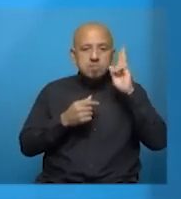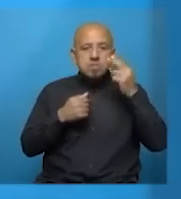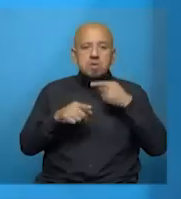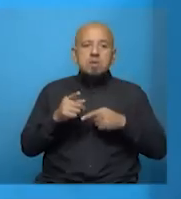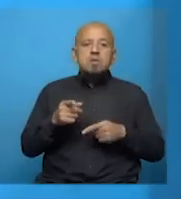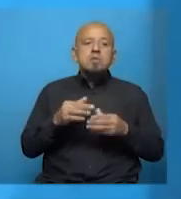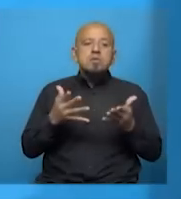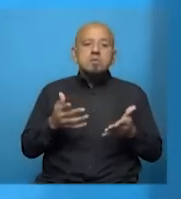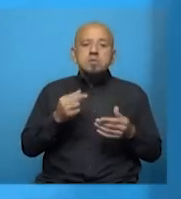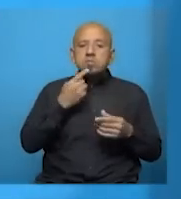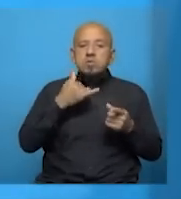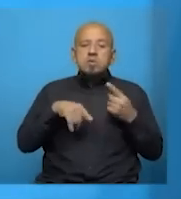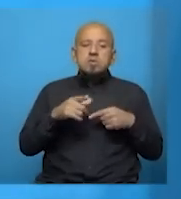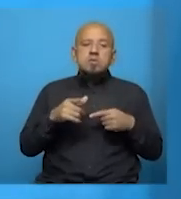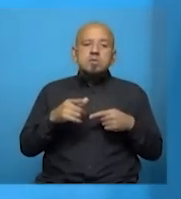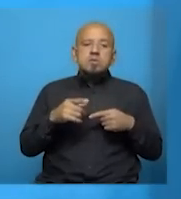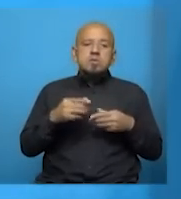precisa, por ejemplo, volcado